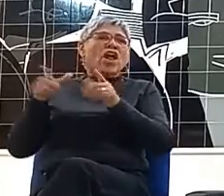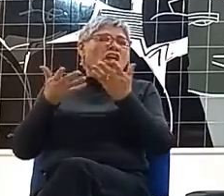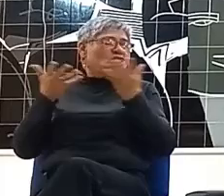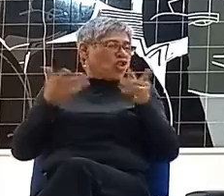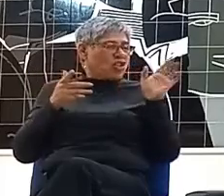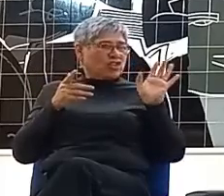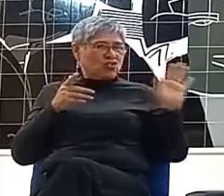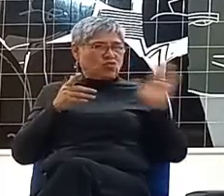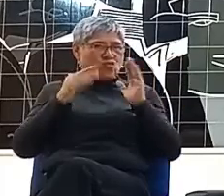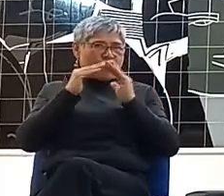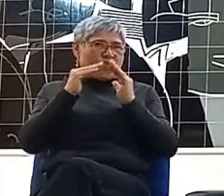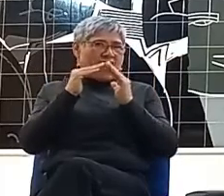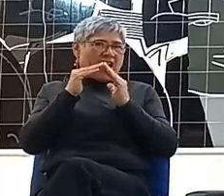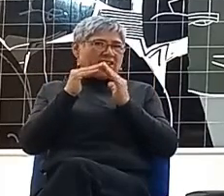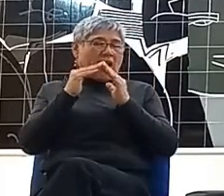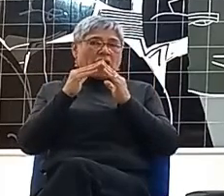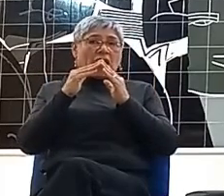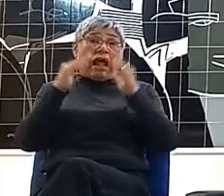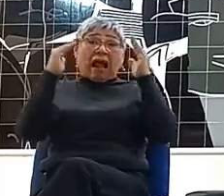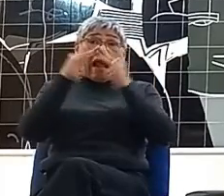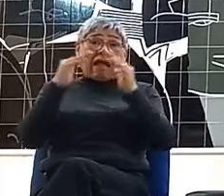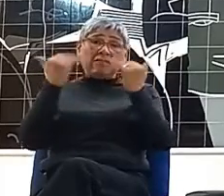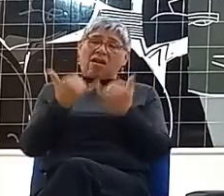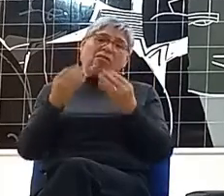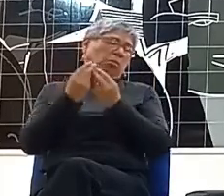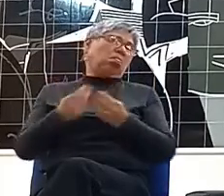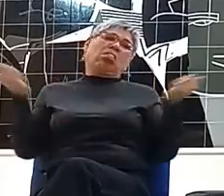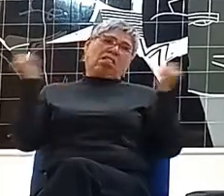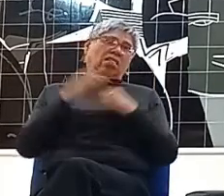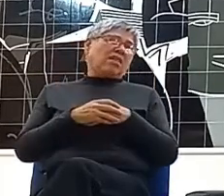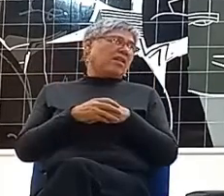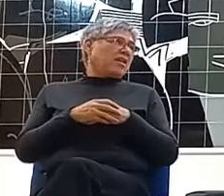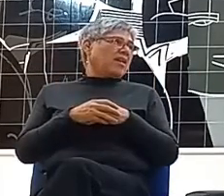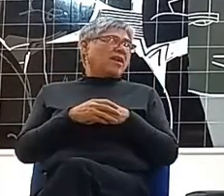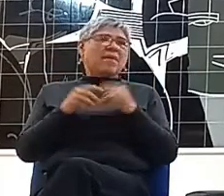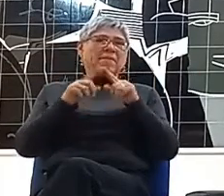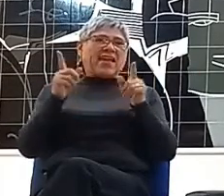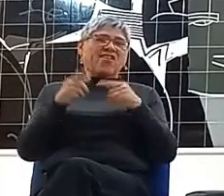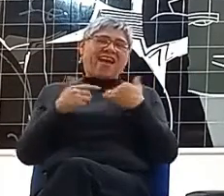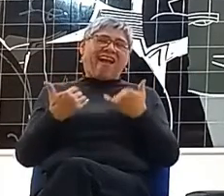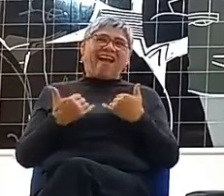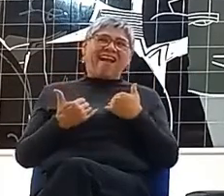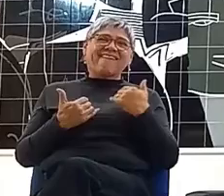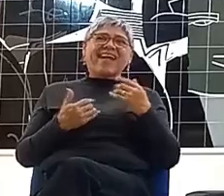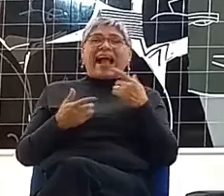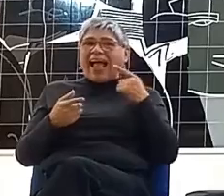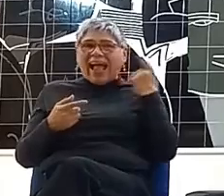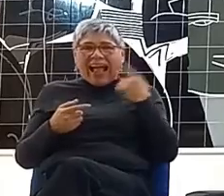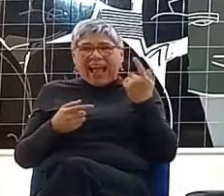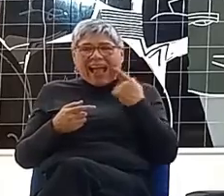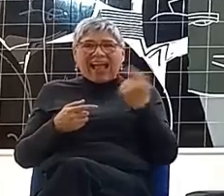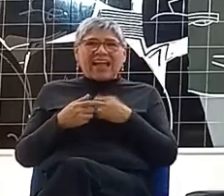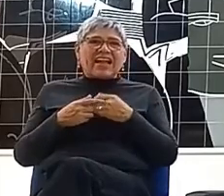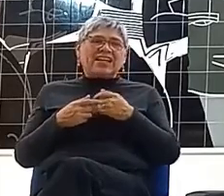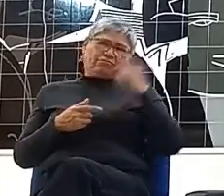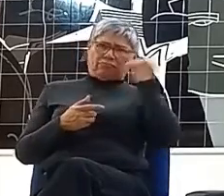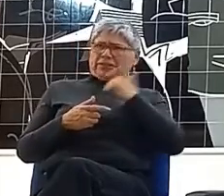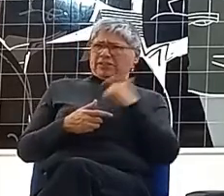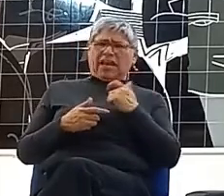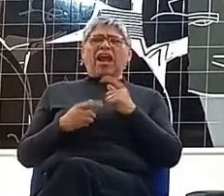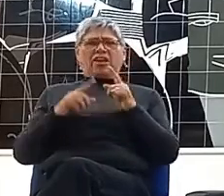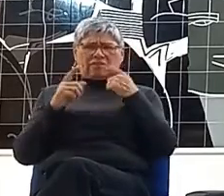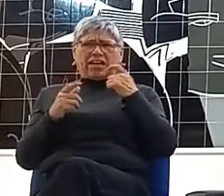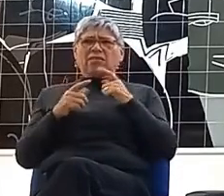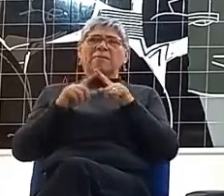que fue destruida. O sea, digamos que siempre nos hemos, entre risas y entre un asunto serio,